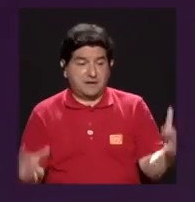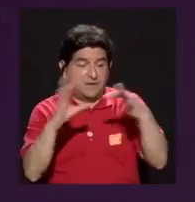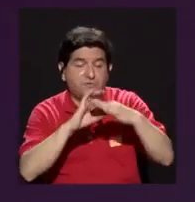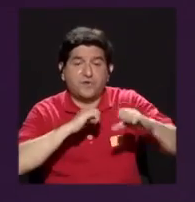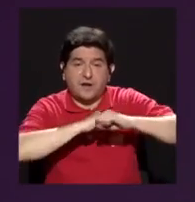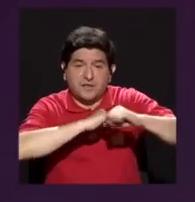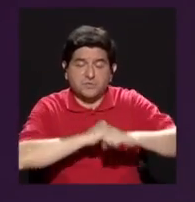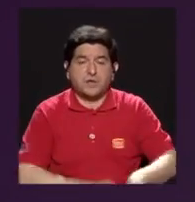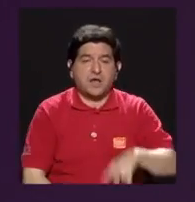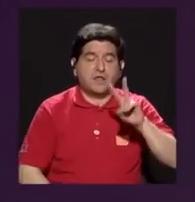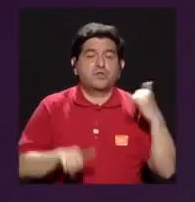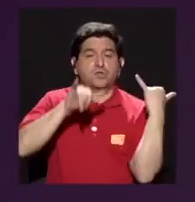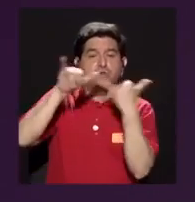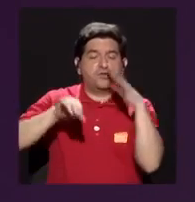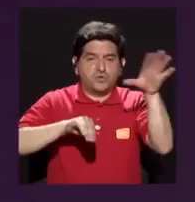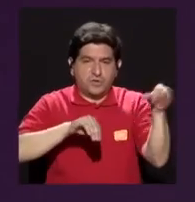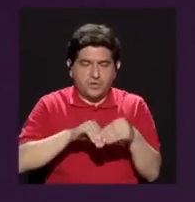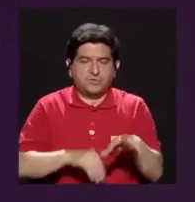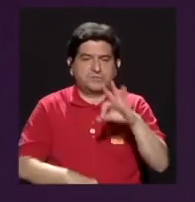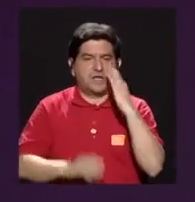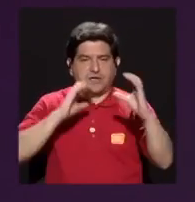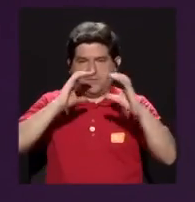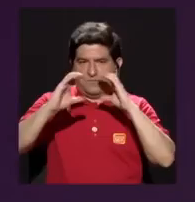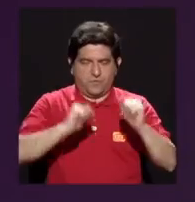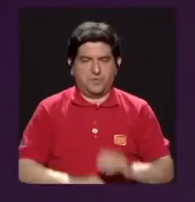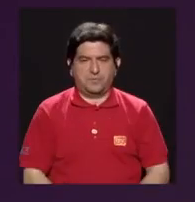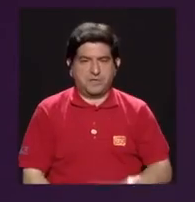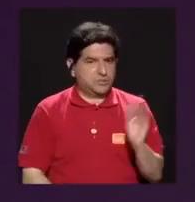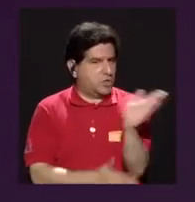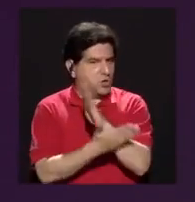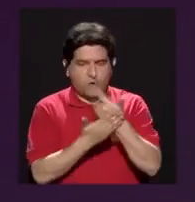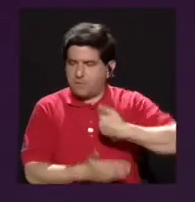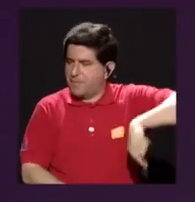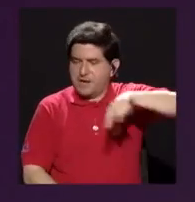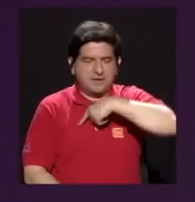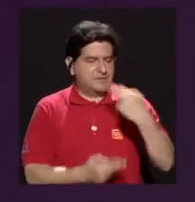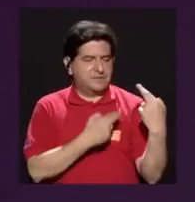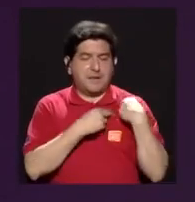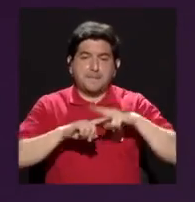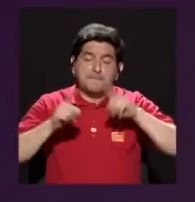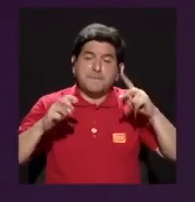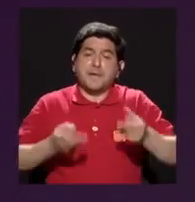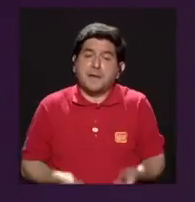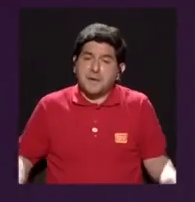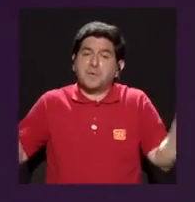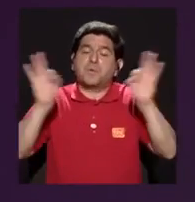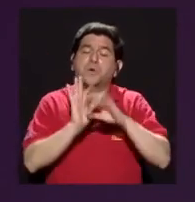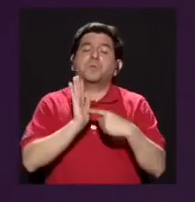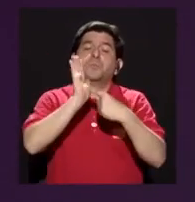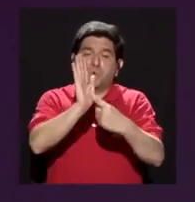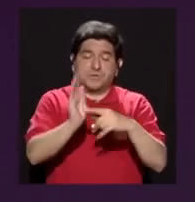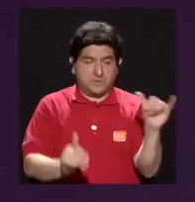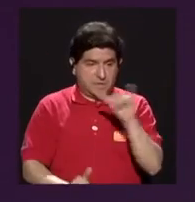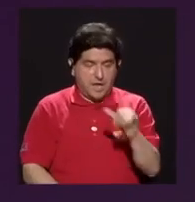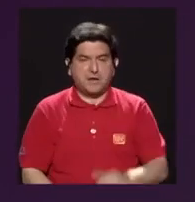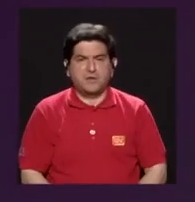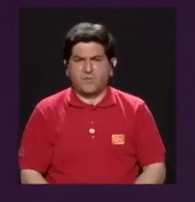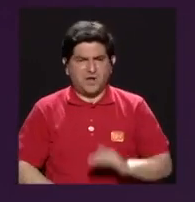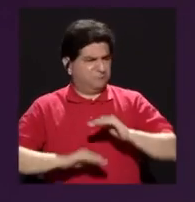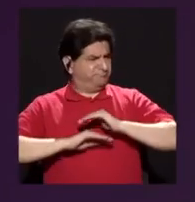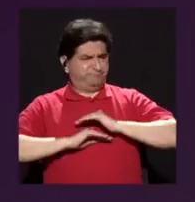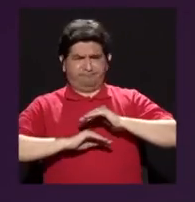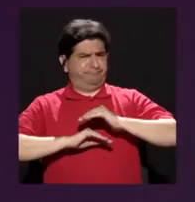hay un par de denuncias adicionales sobre medios que no son parte de nuestra competencia pero que es importante hacerlas ver porque definitivamente también una disconformidad